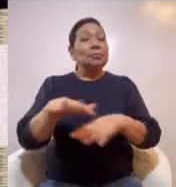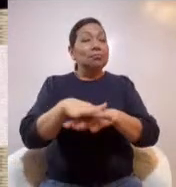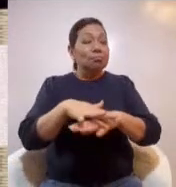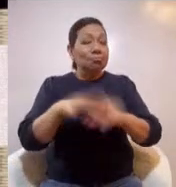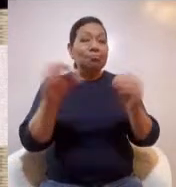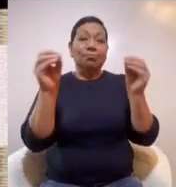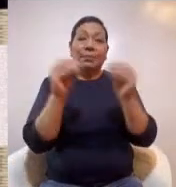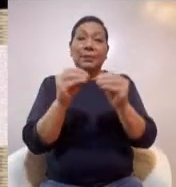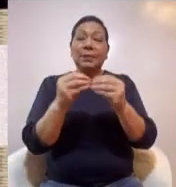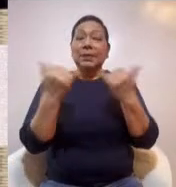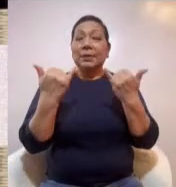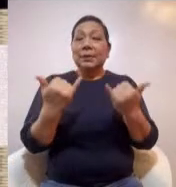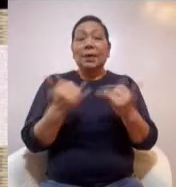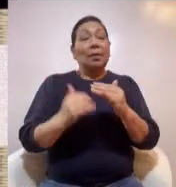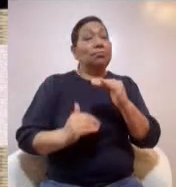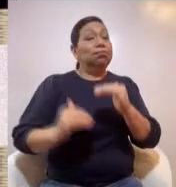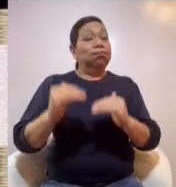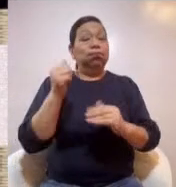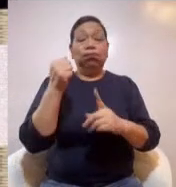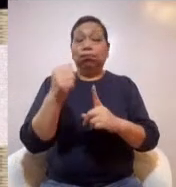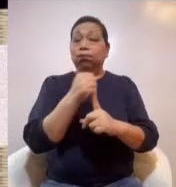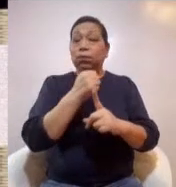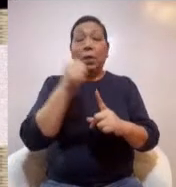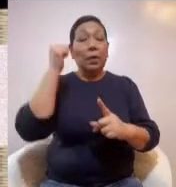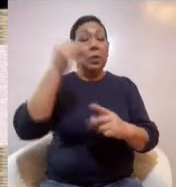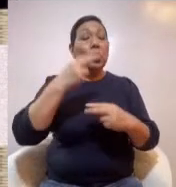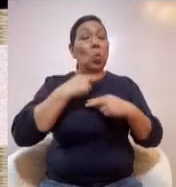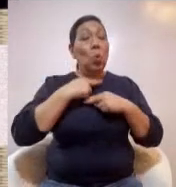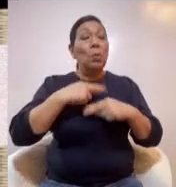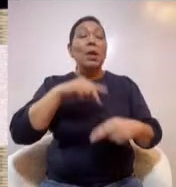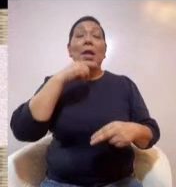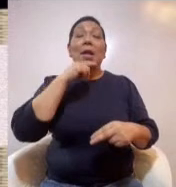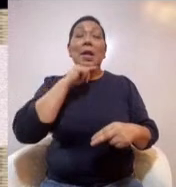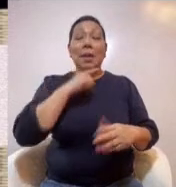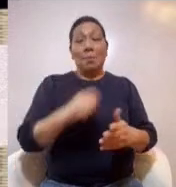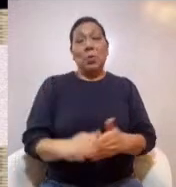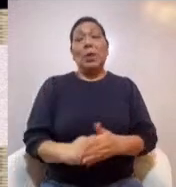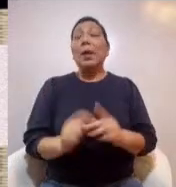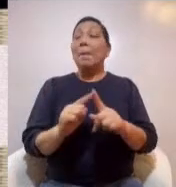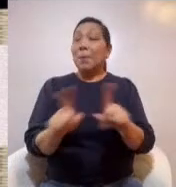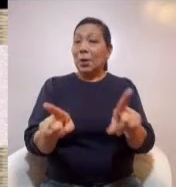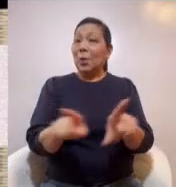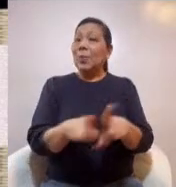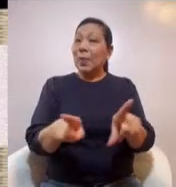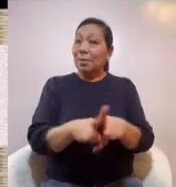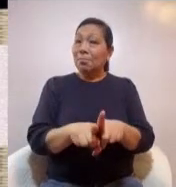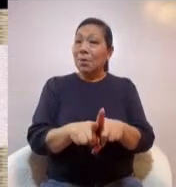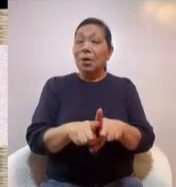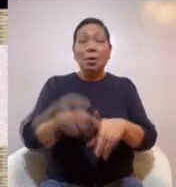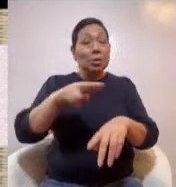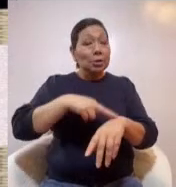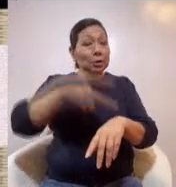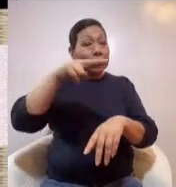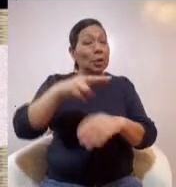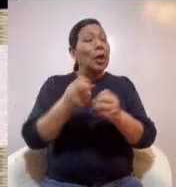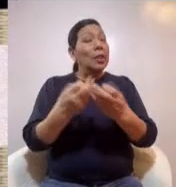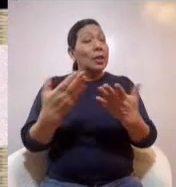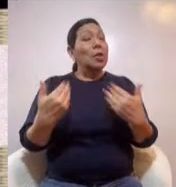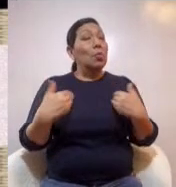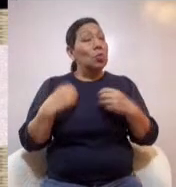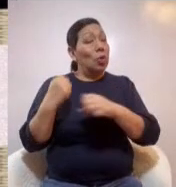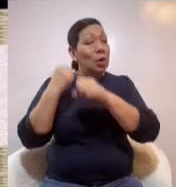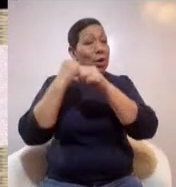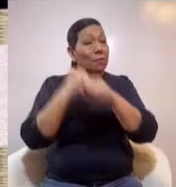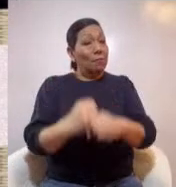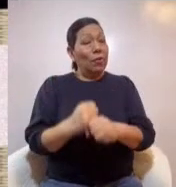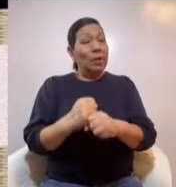región plagada de graves violaciones de los derechos humanos de las mujeres, pero también es una región que tiene